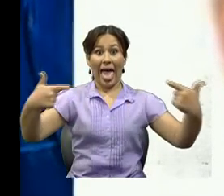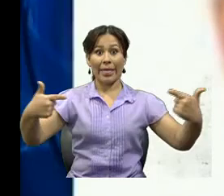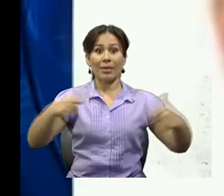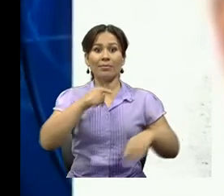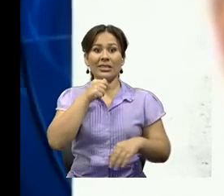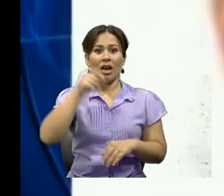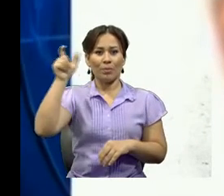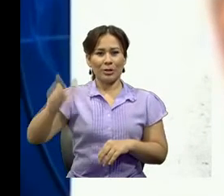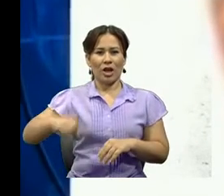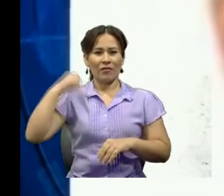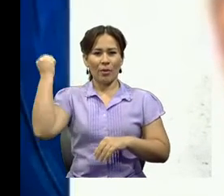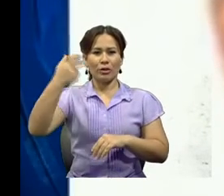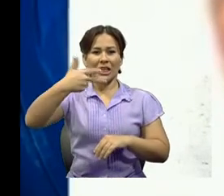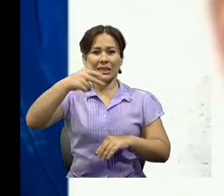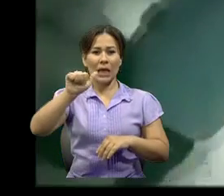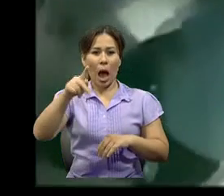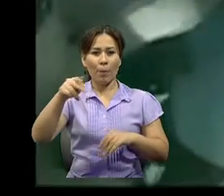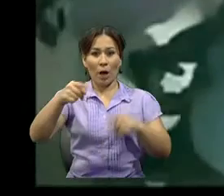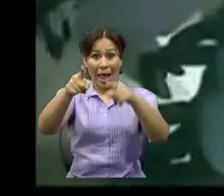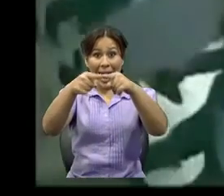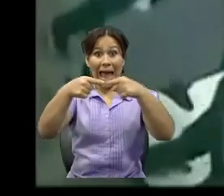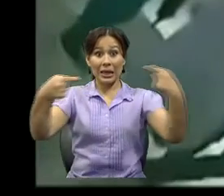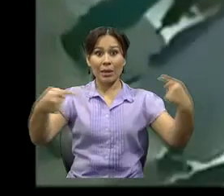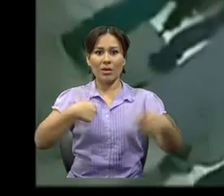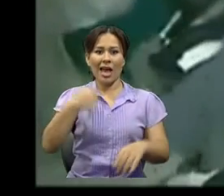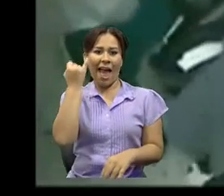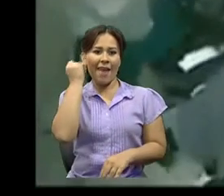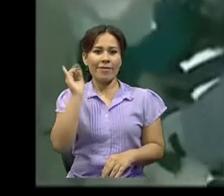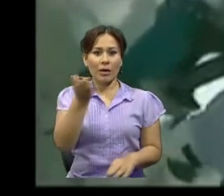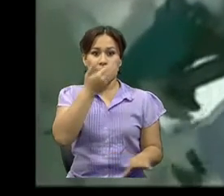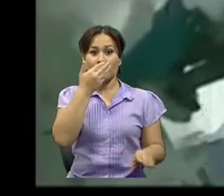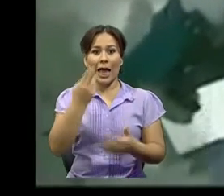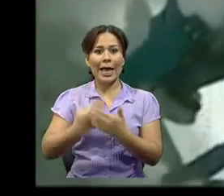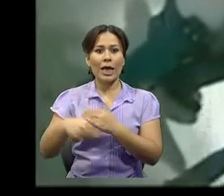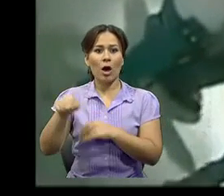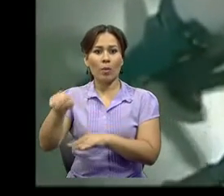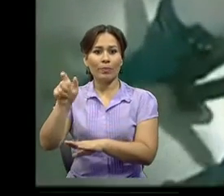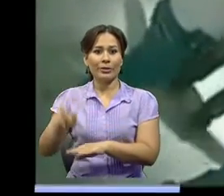del Chapo Guzmán. Informó Ítalo Ruiz.